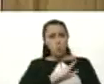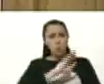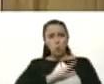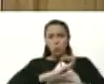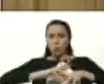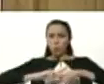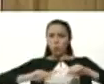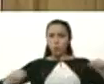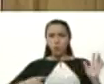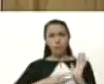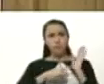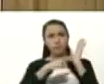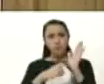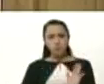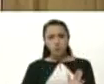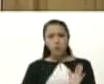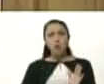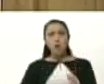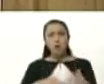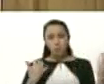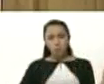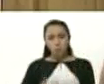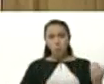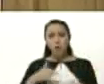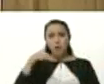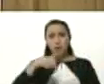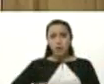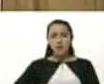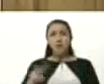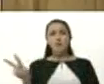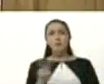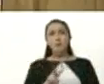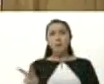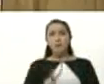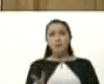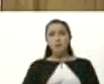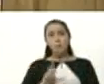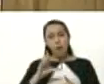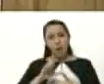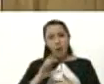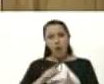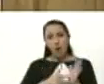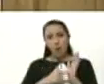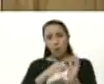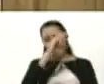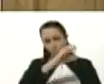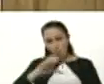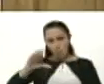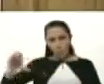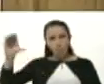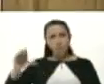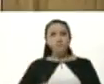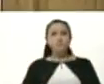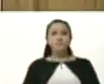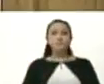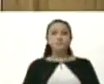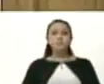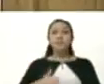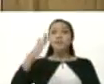referente venezolano de la música tradicional y popular latinoamericana y caribeña,